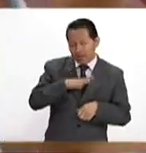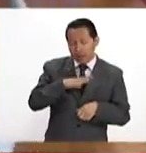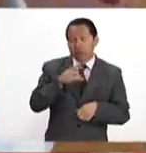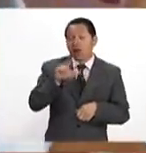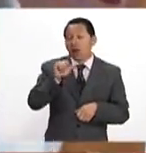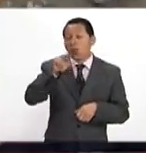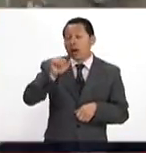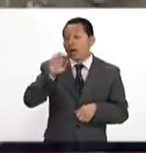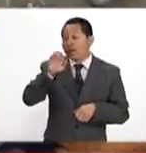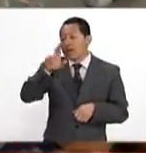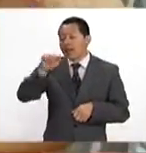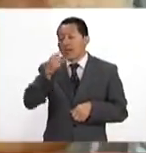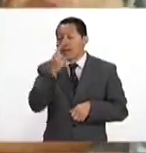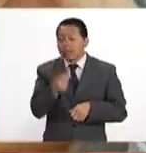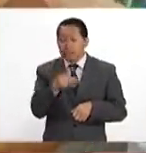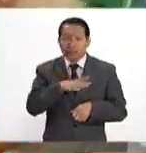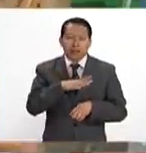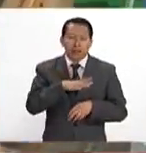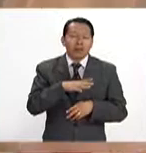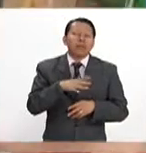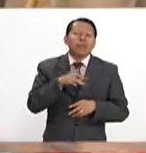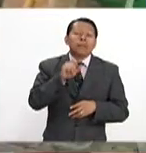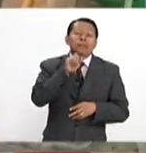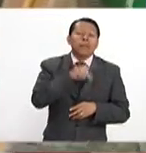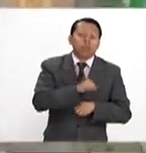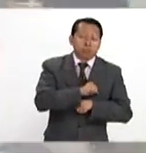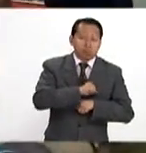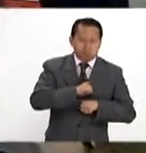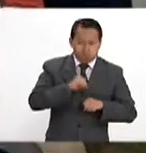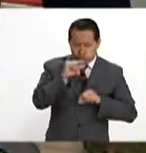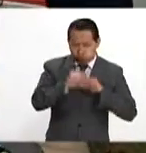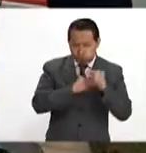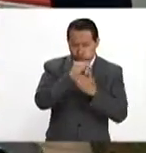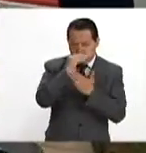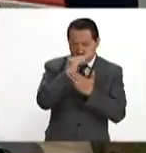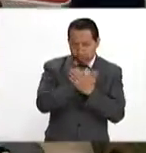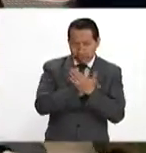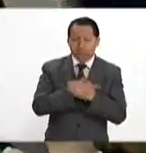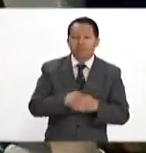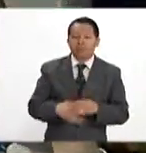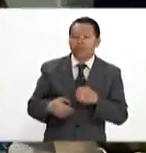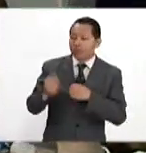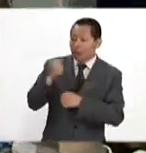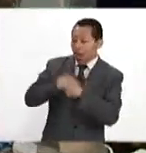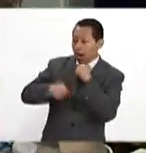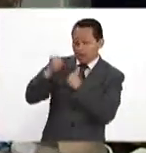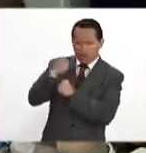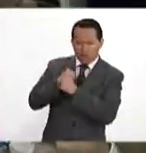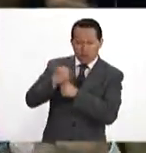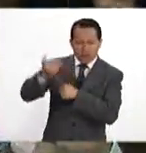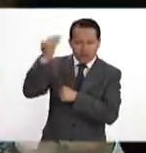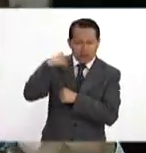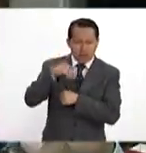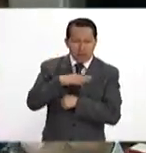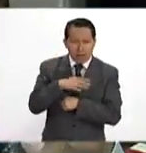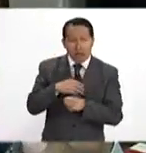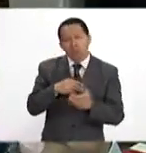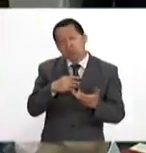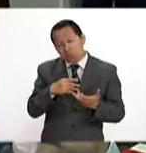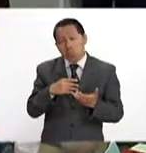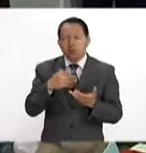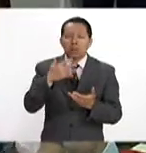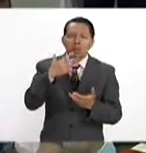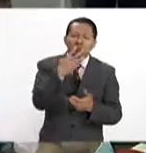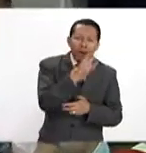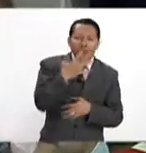estas acciones la cifra de sobrepeso y obesidad en México va a la baja. En años anteriores teníamos 4, 5 de cada niño